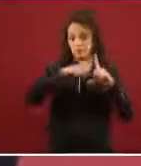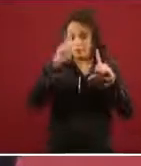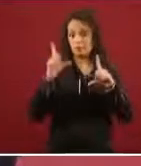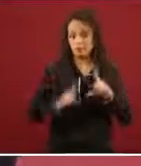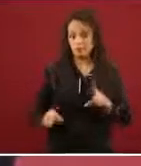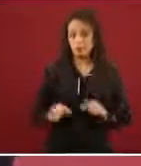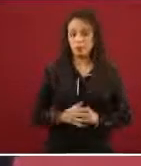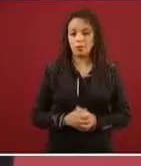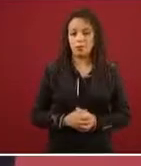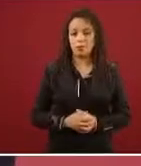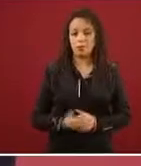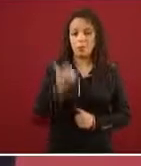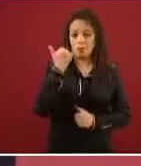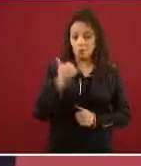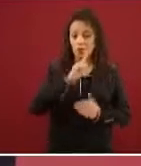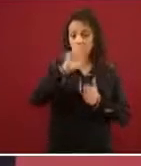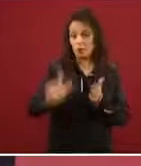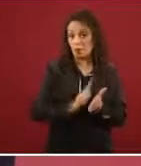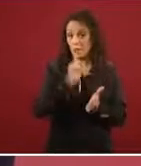y las leyes.